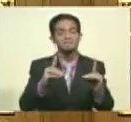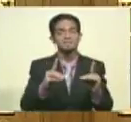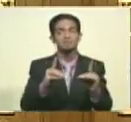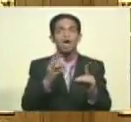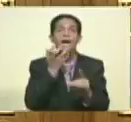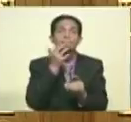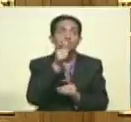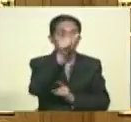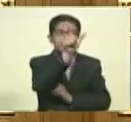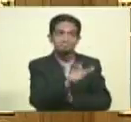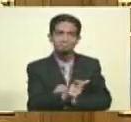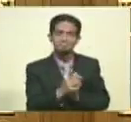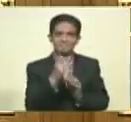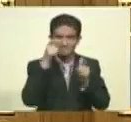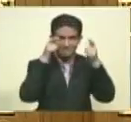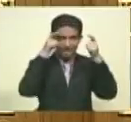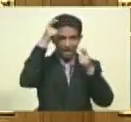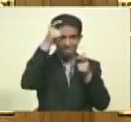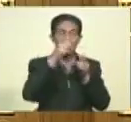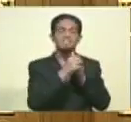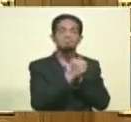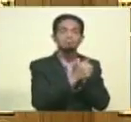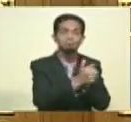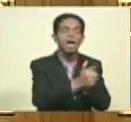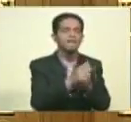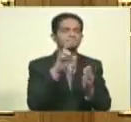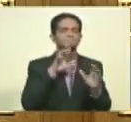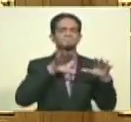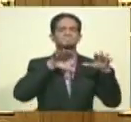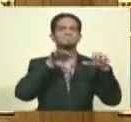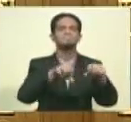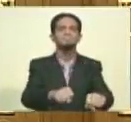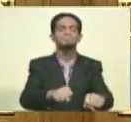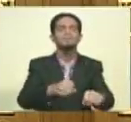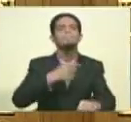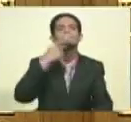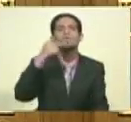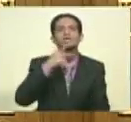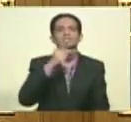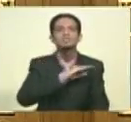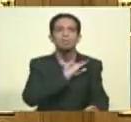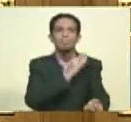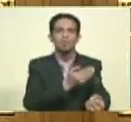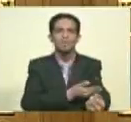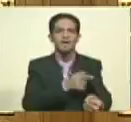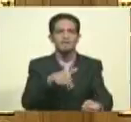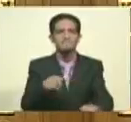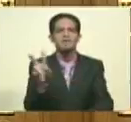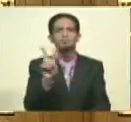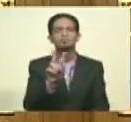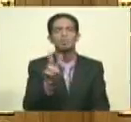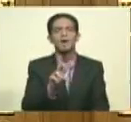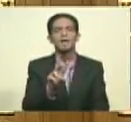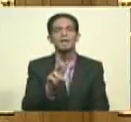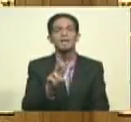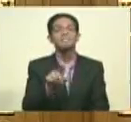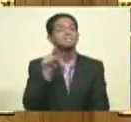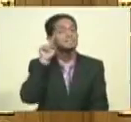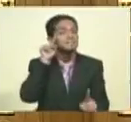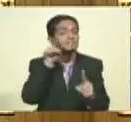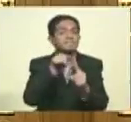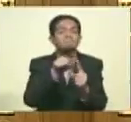cabeza, ir a la toma del poder político en Venezuela para propiciar cambios